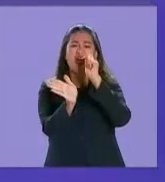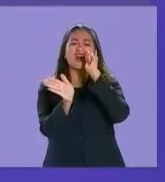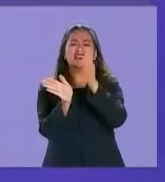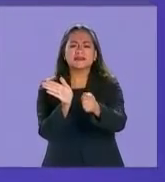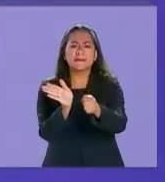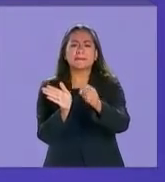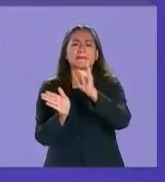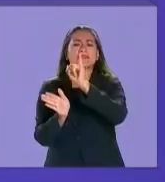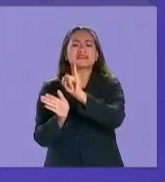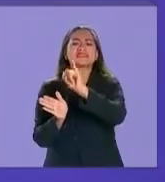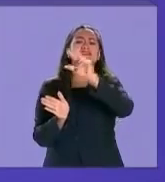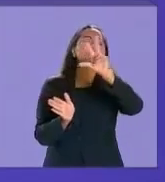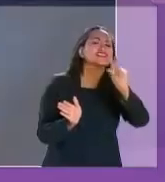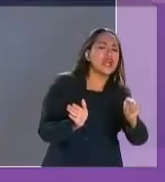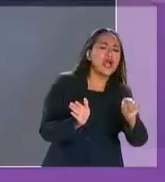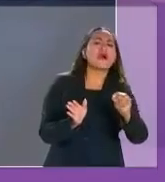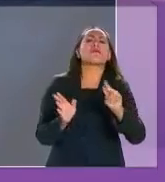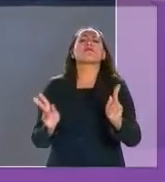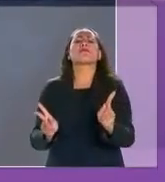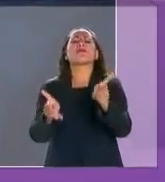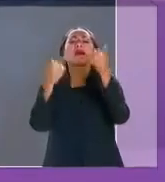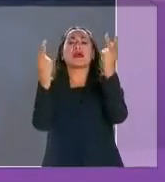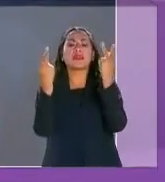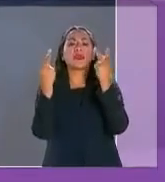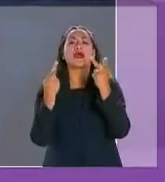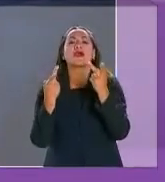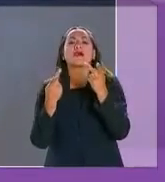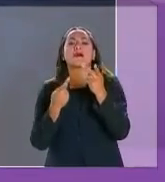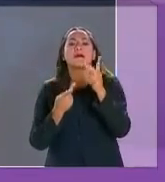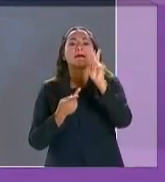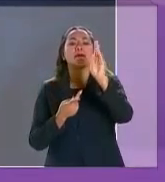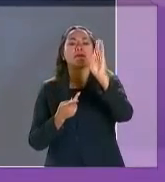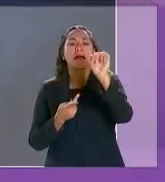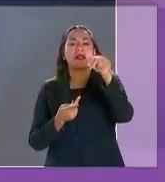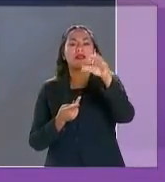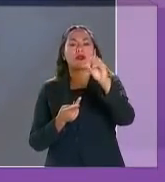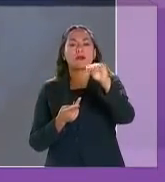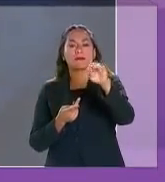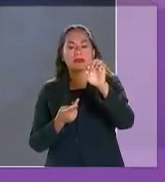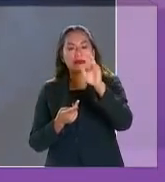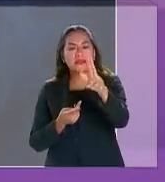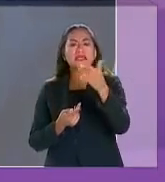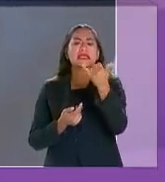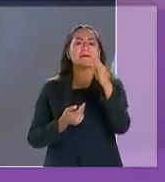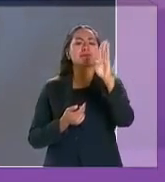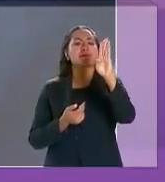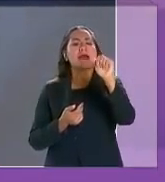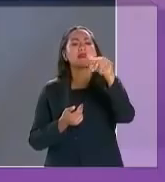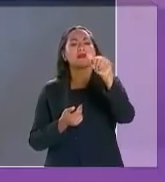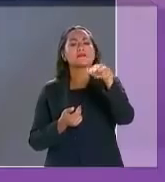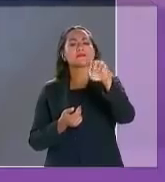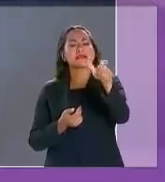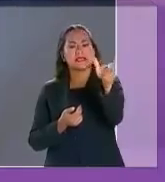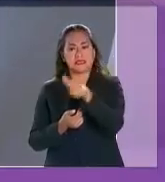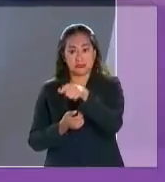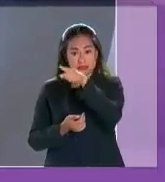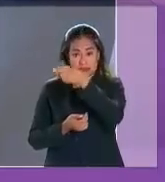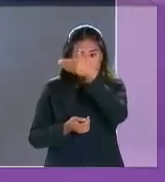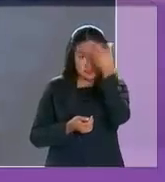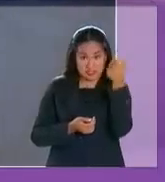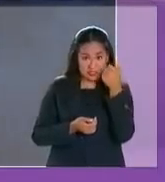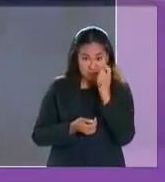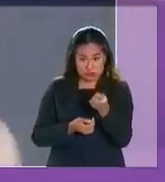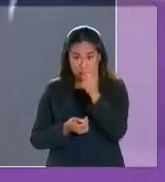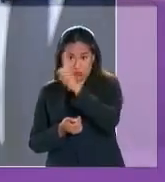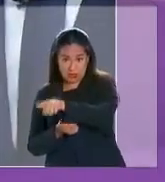la venta de bancomer y de banamex o yo lo sabes porque tus asesores te preparan las tarjetitas y no tienes idea de lo que estamos